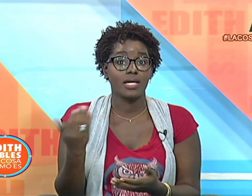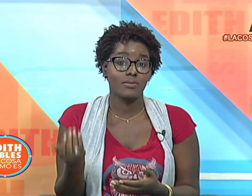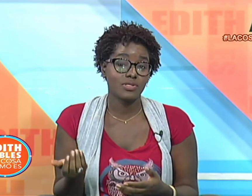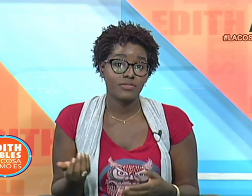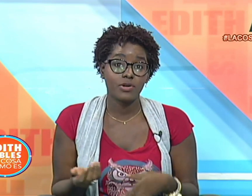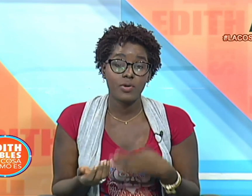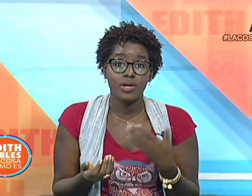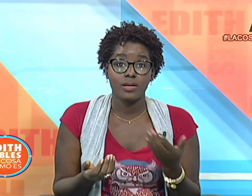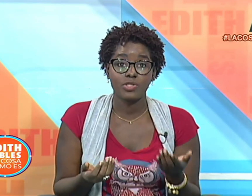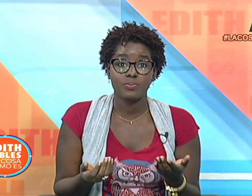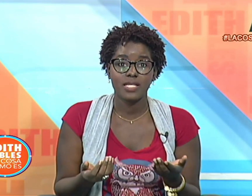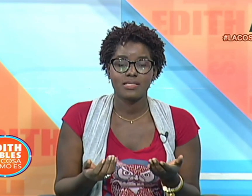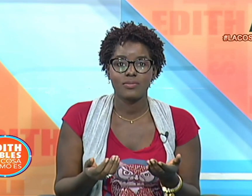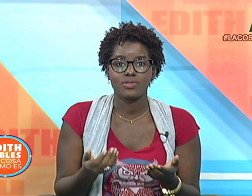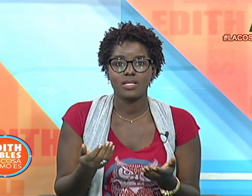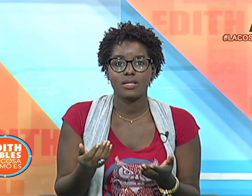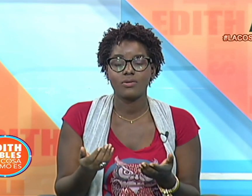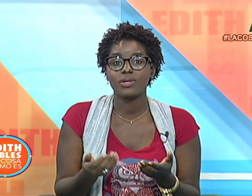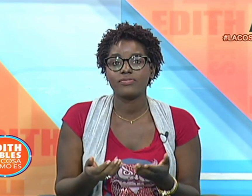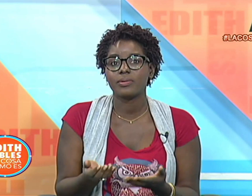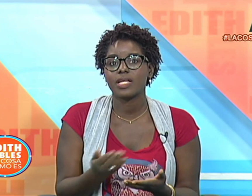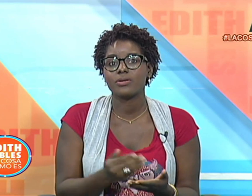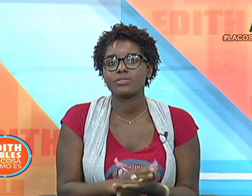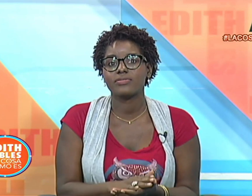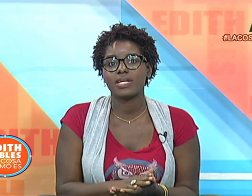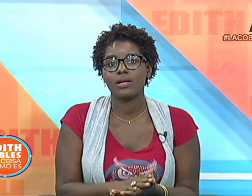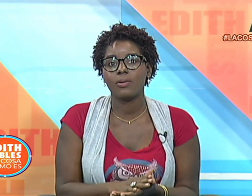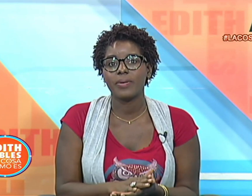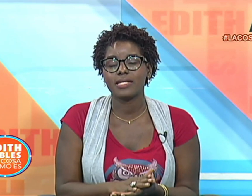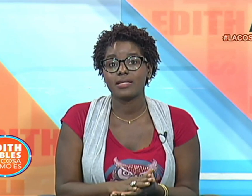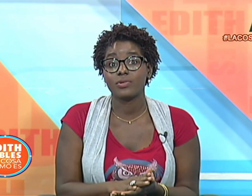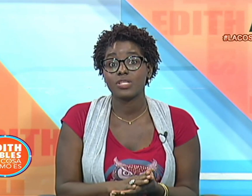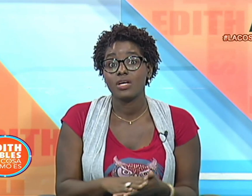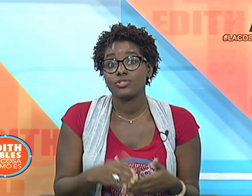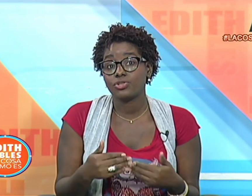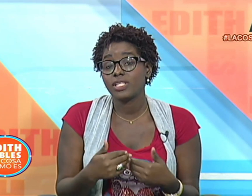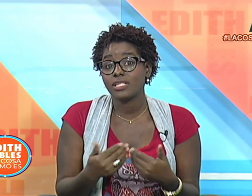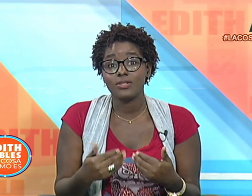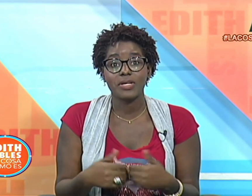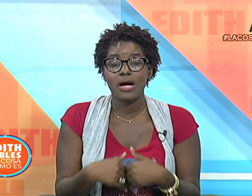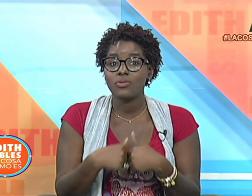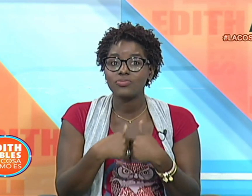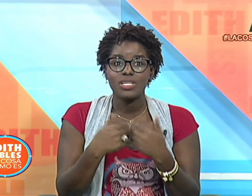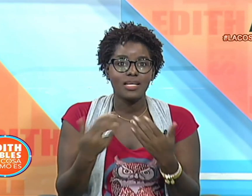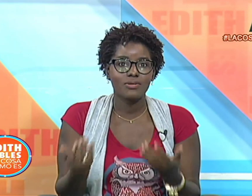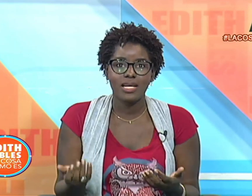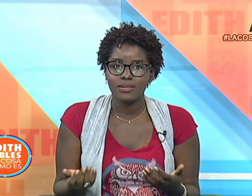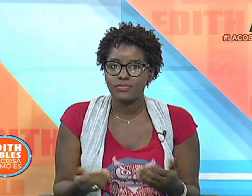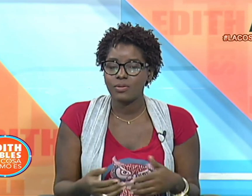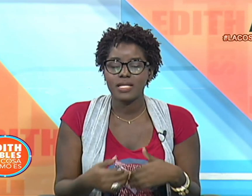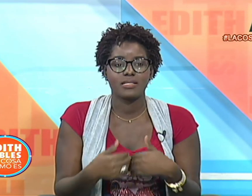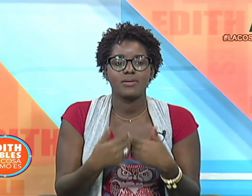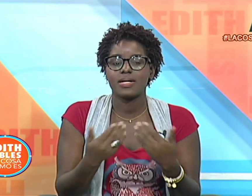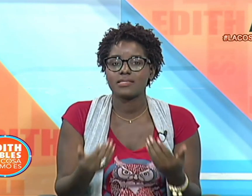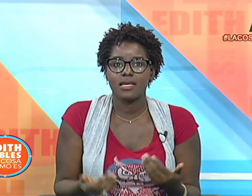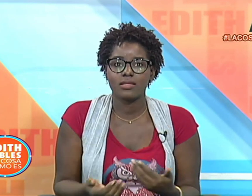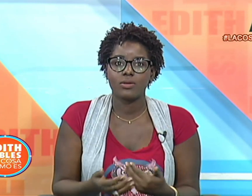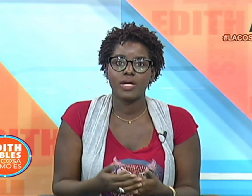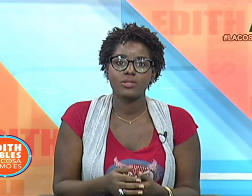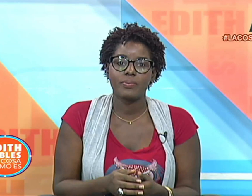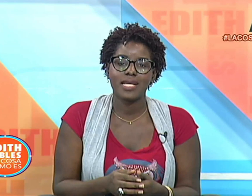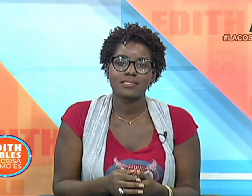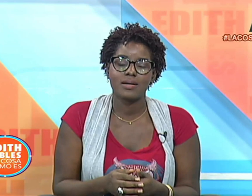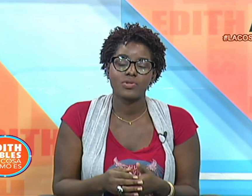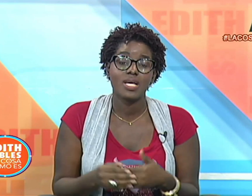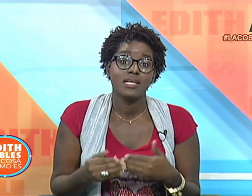que o queremos reforma queremos préstamos es una forma de justificar los préstamos yo entiendo que aún teniendo la reforma se iba a seguir